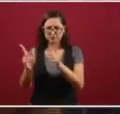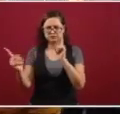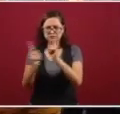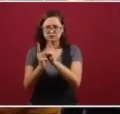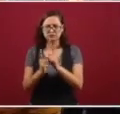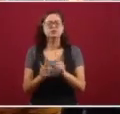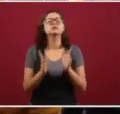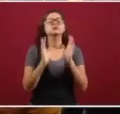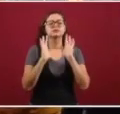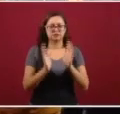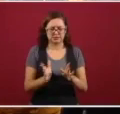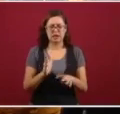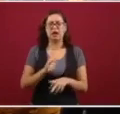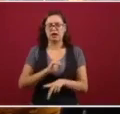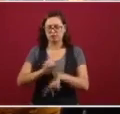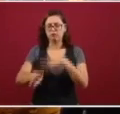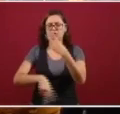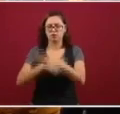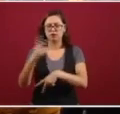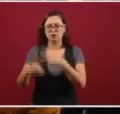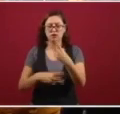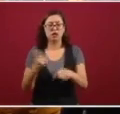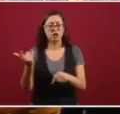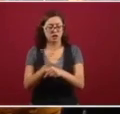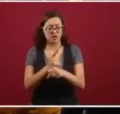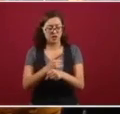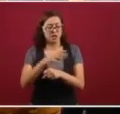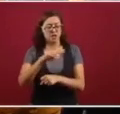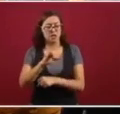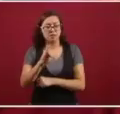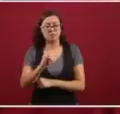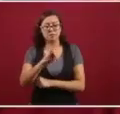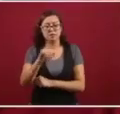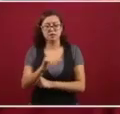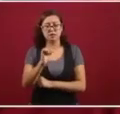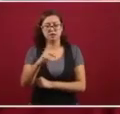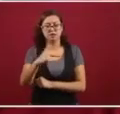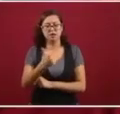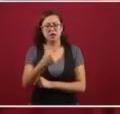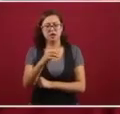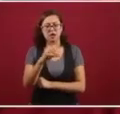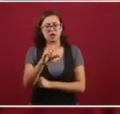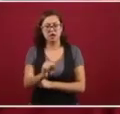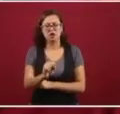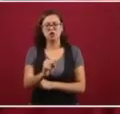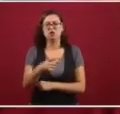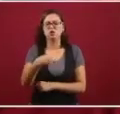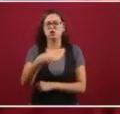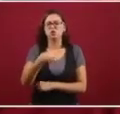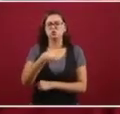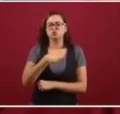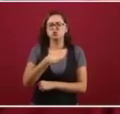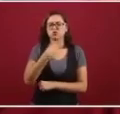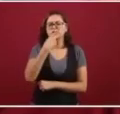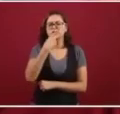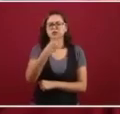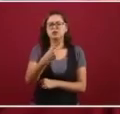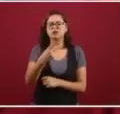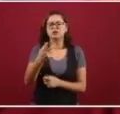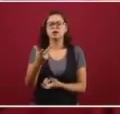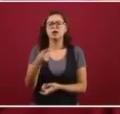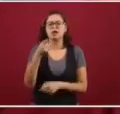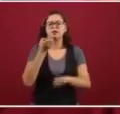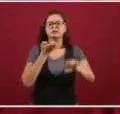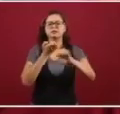Ya la fuimos a ver personalmente. ¿A la licenciada Mijangos? No, bueno, perdón, yo me refiero al fiscal anticorrupción